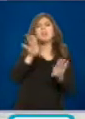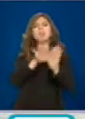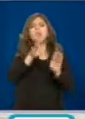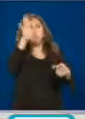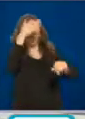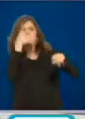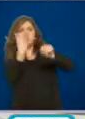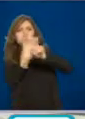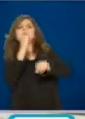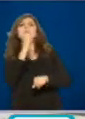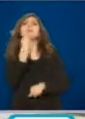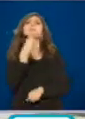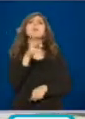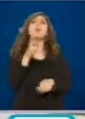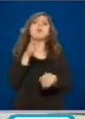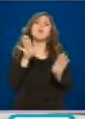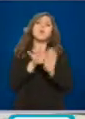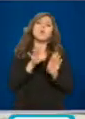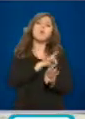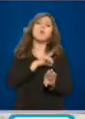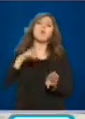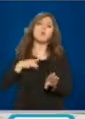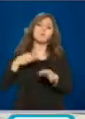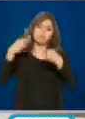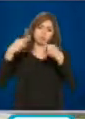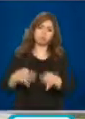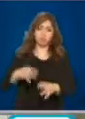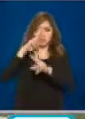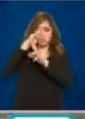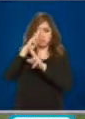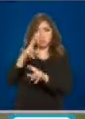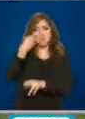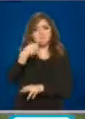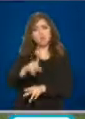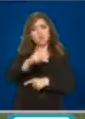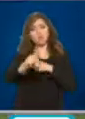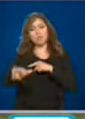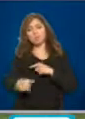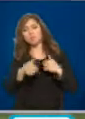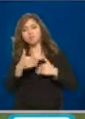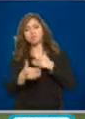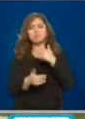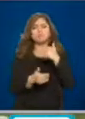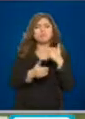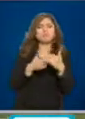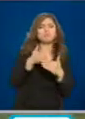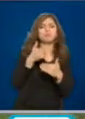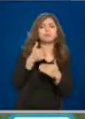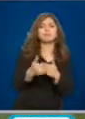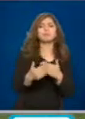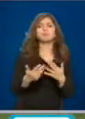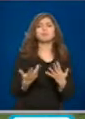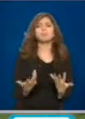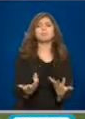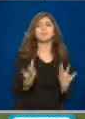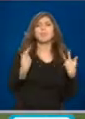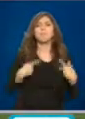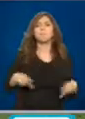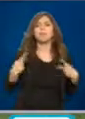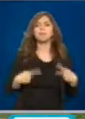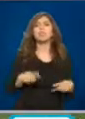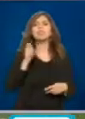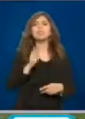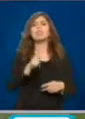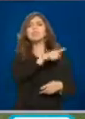y de la tolerancia. Y ahora en unos tiempos que de repente por ahí andan gente, pues, en donde